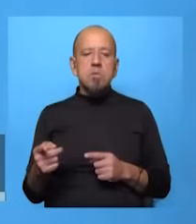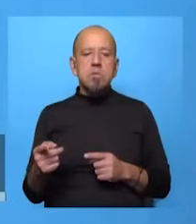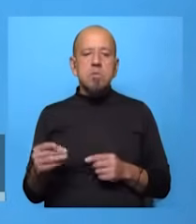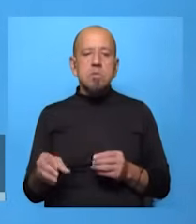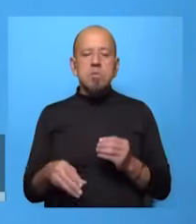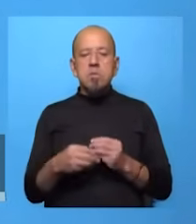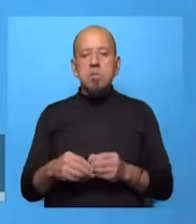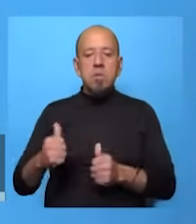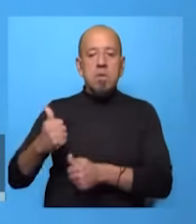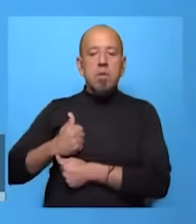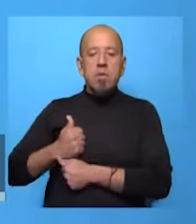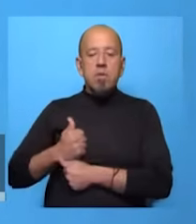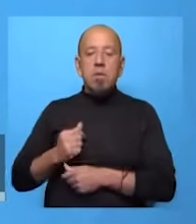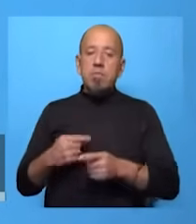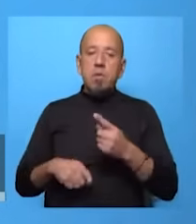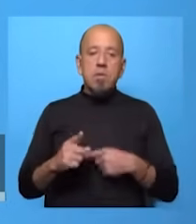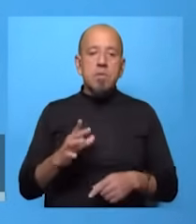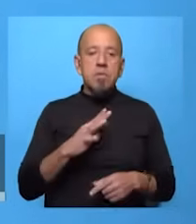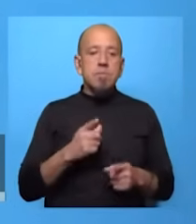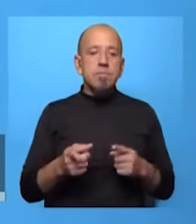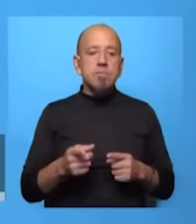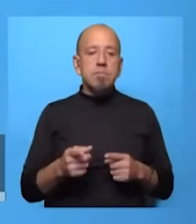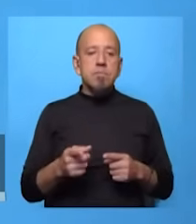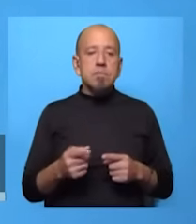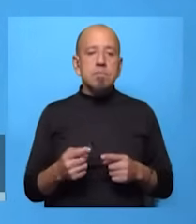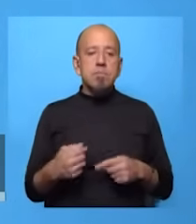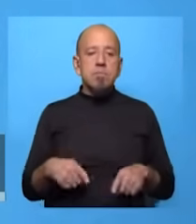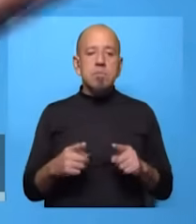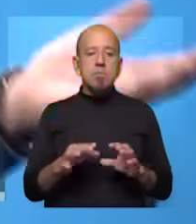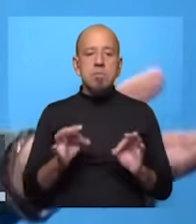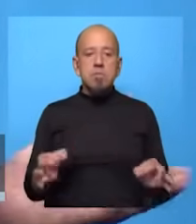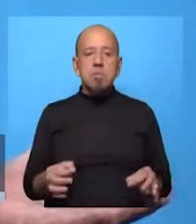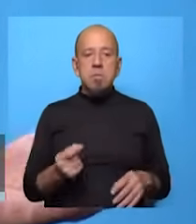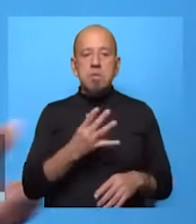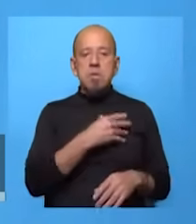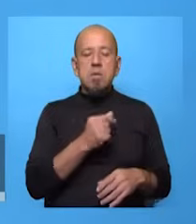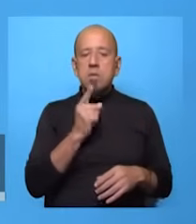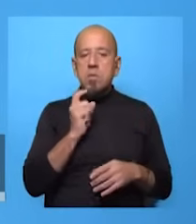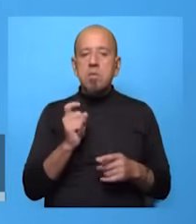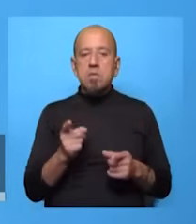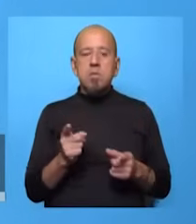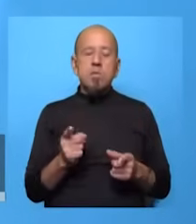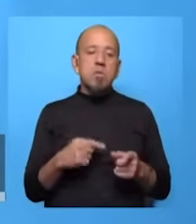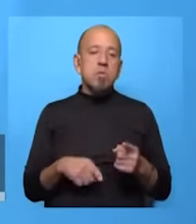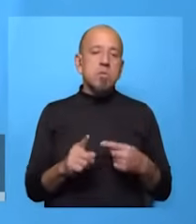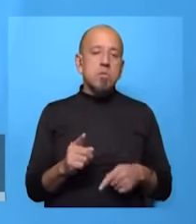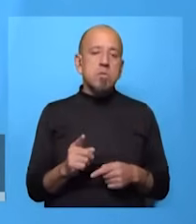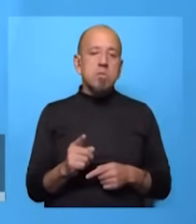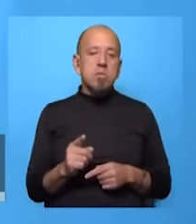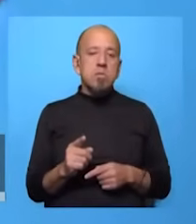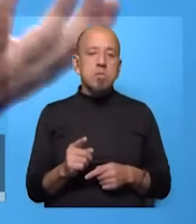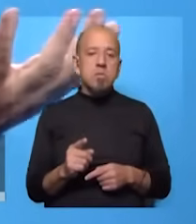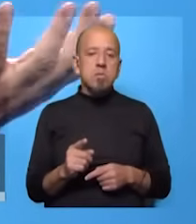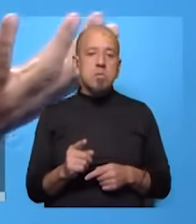Cabildo como un partido nuevo pero que abreva en dirigentes que o eran blancos o eran colorados este y ese es el